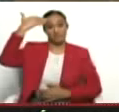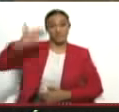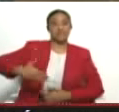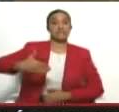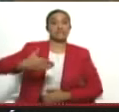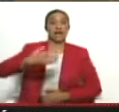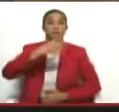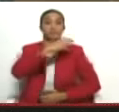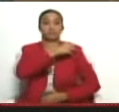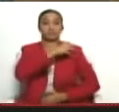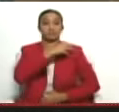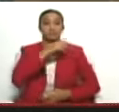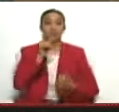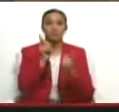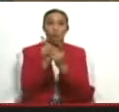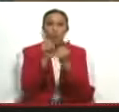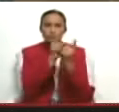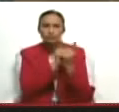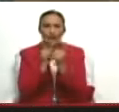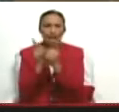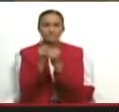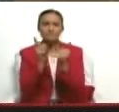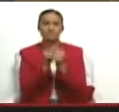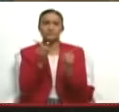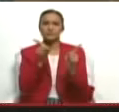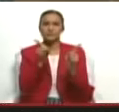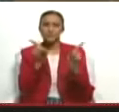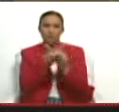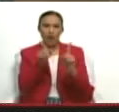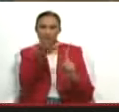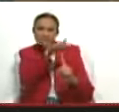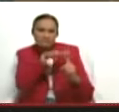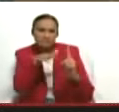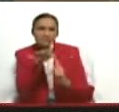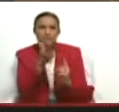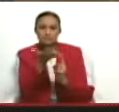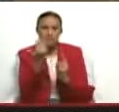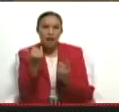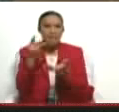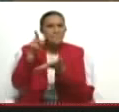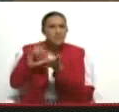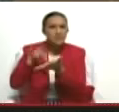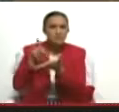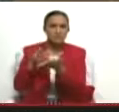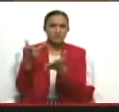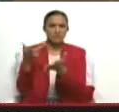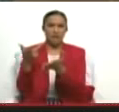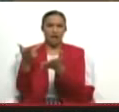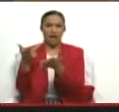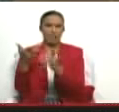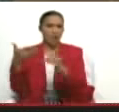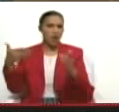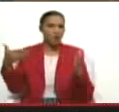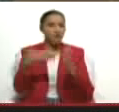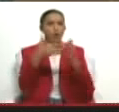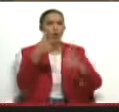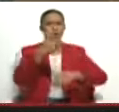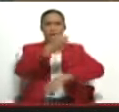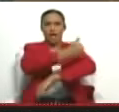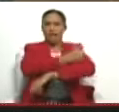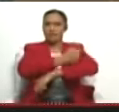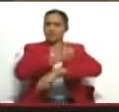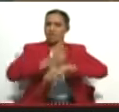luego desatar una serie de acciones que atentan en contra de la soberanía